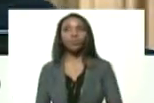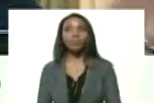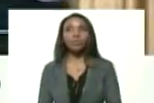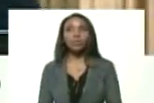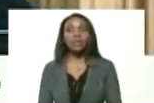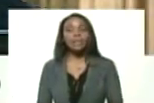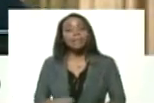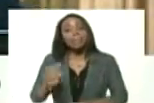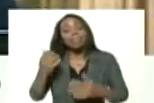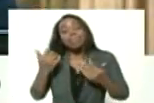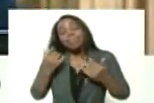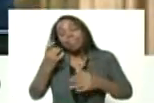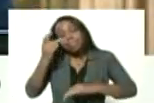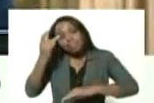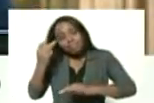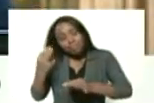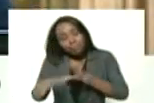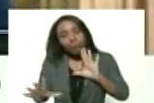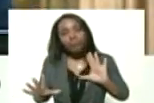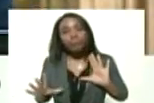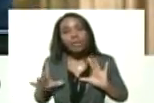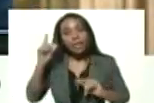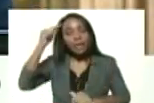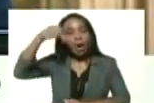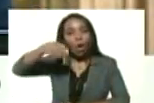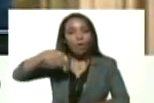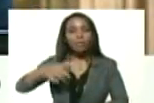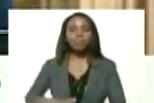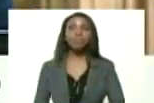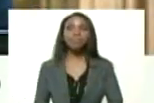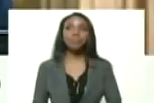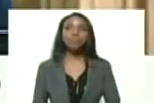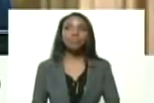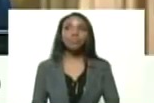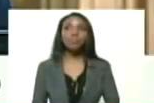lamentablemente el día de hoy